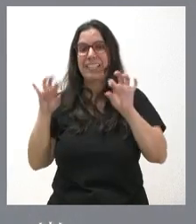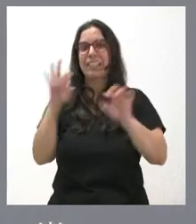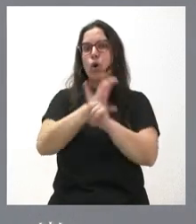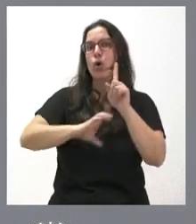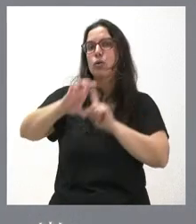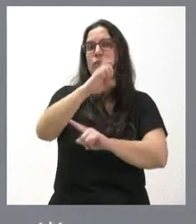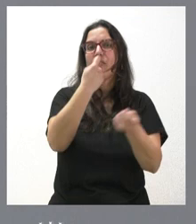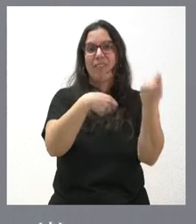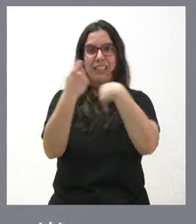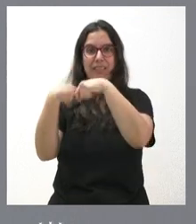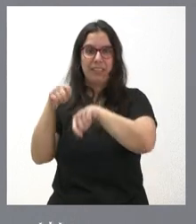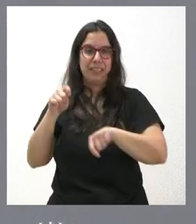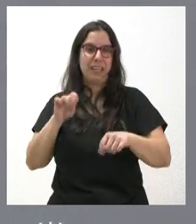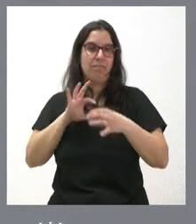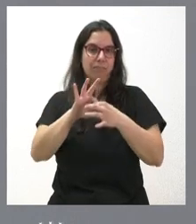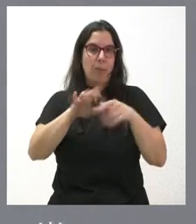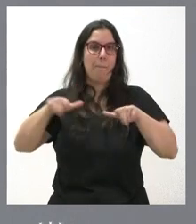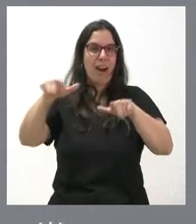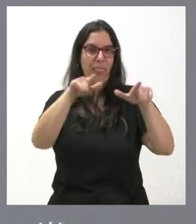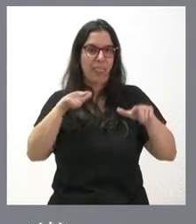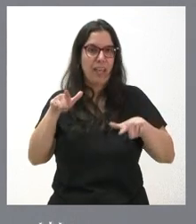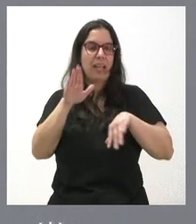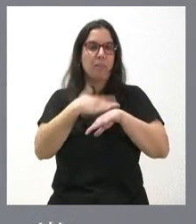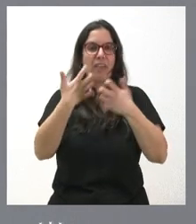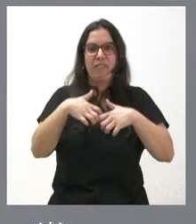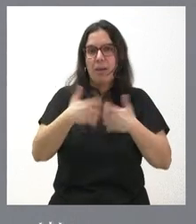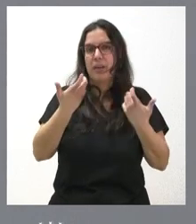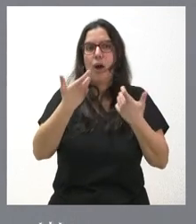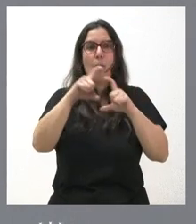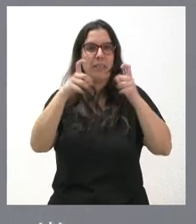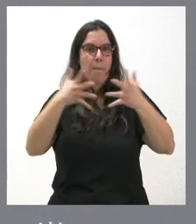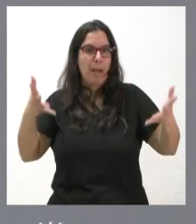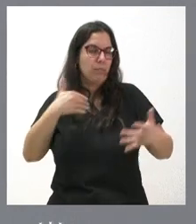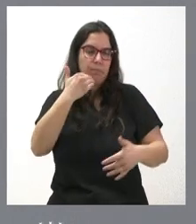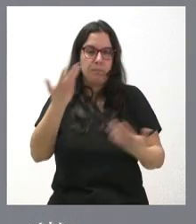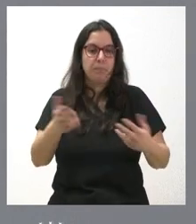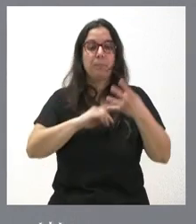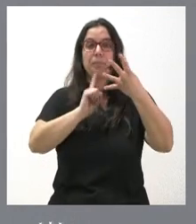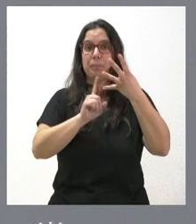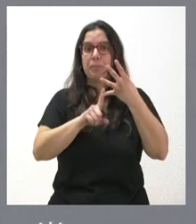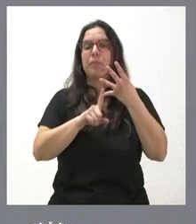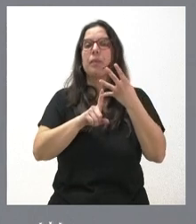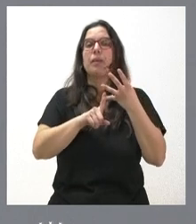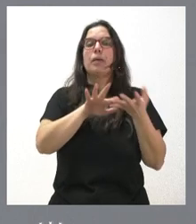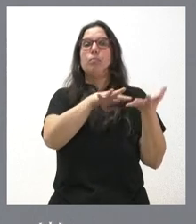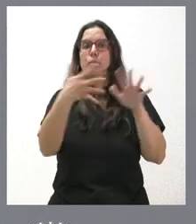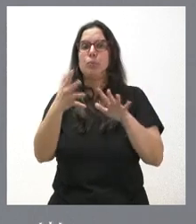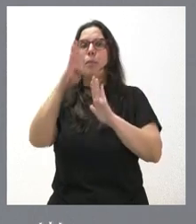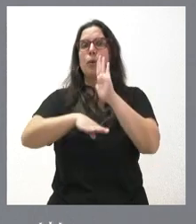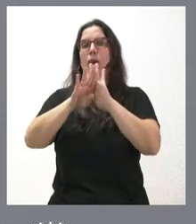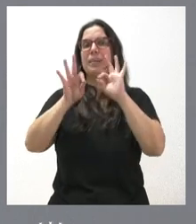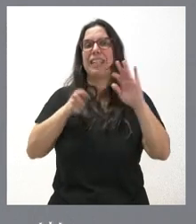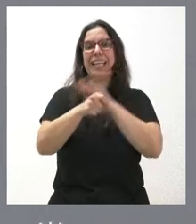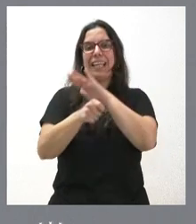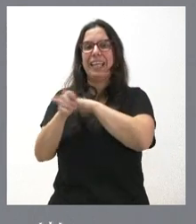venta de este tipo de parcelas para instalaciones y ampliaciones de empresas en cuarto lugar desarrollaremos el programa de inversión de nuevas